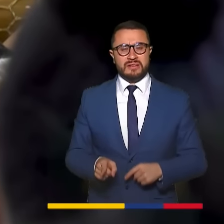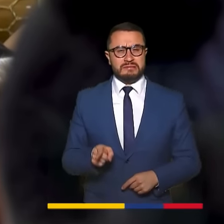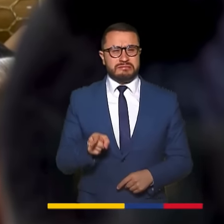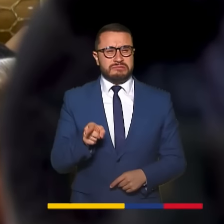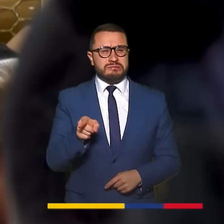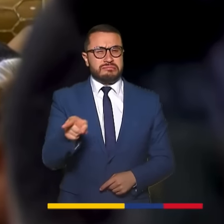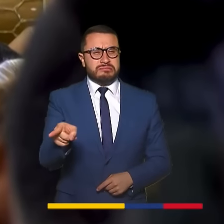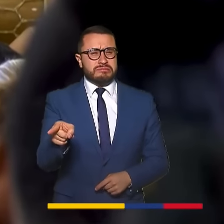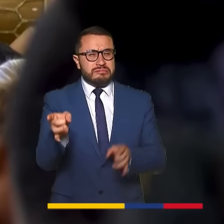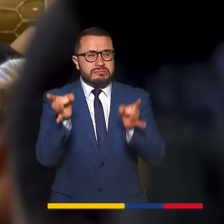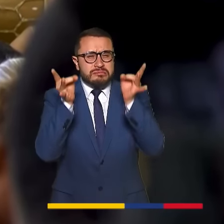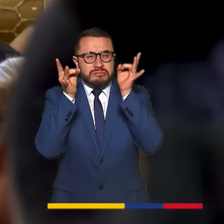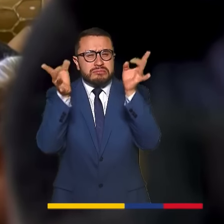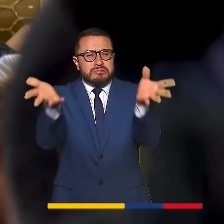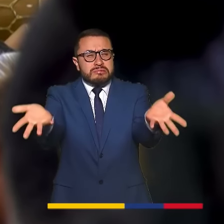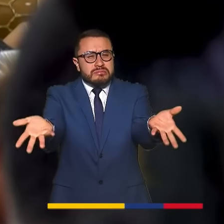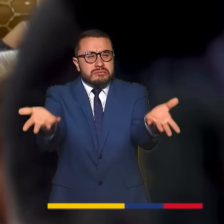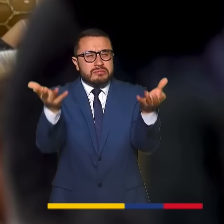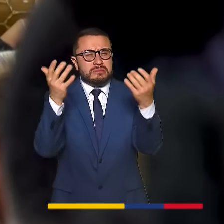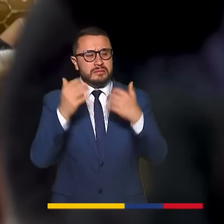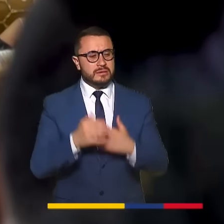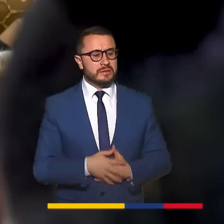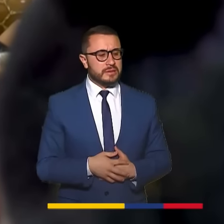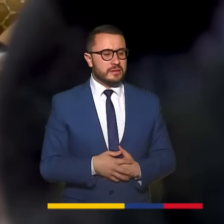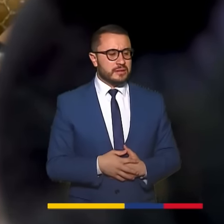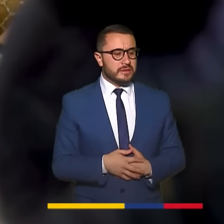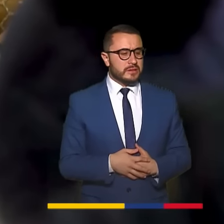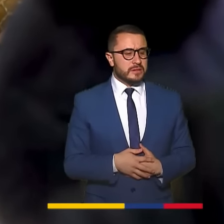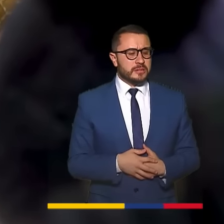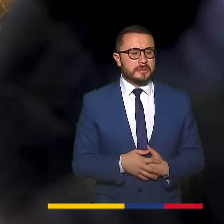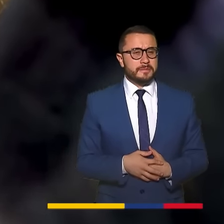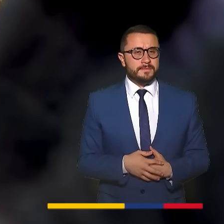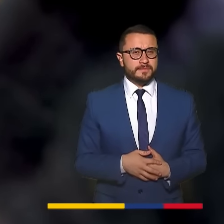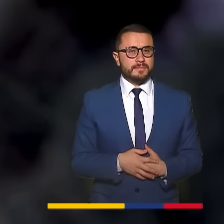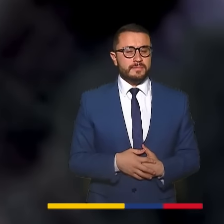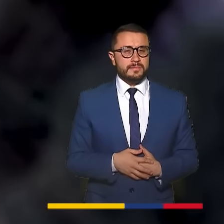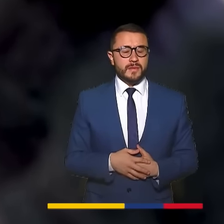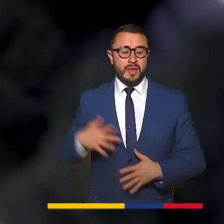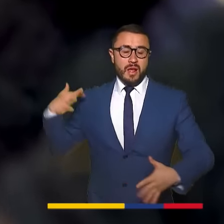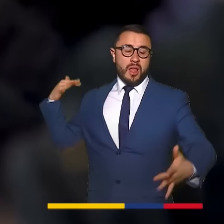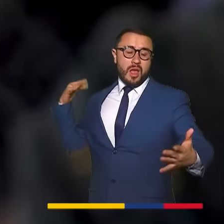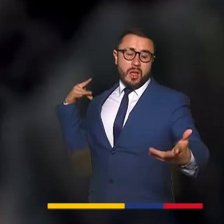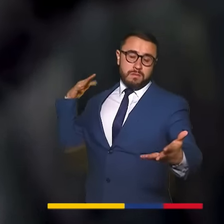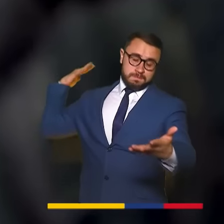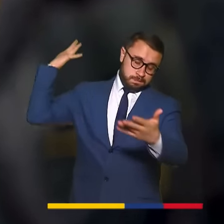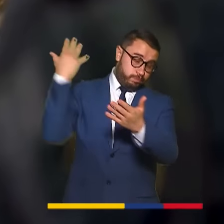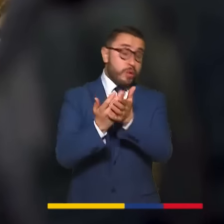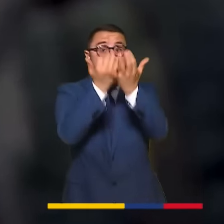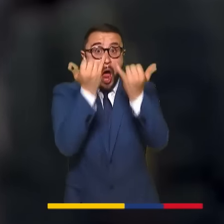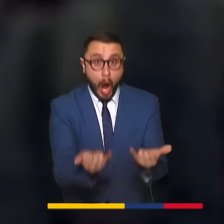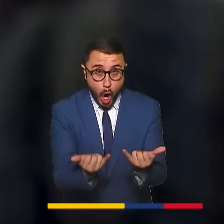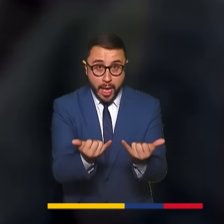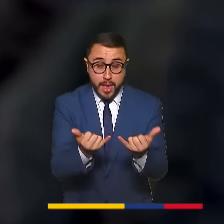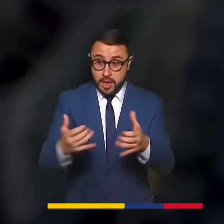Qué bonito que sea desde un tribunal altísimo de la